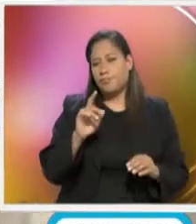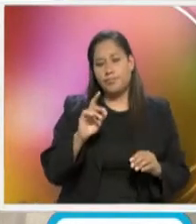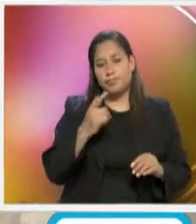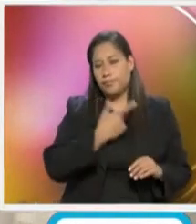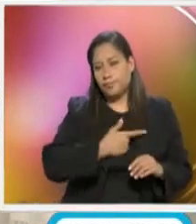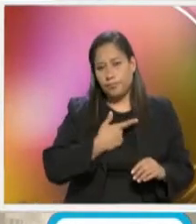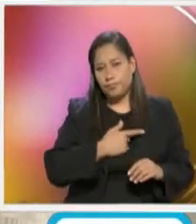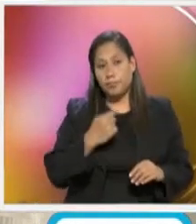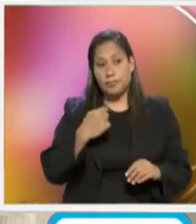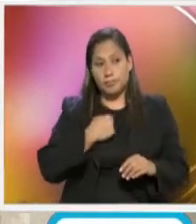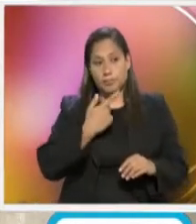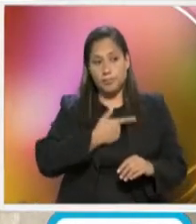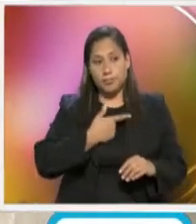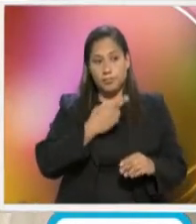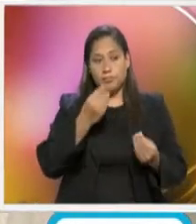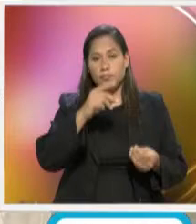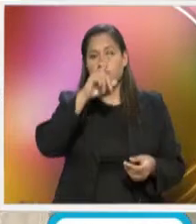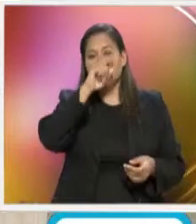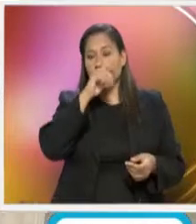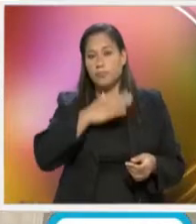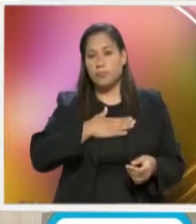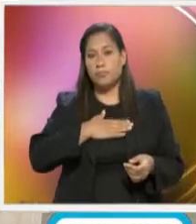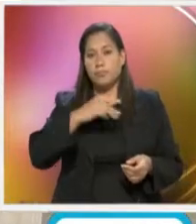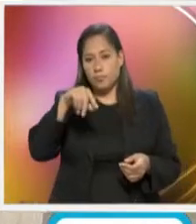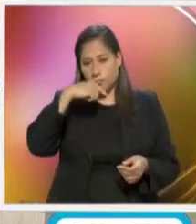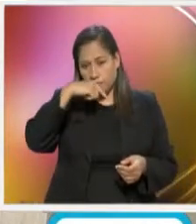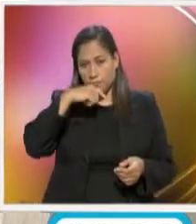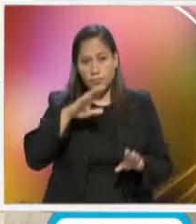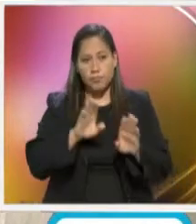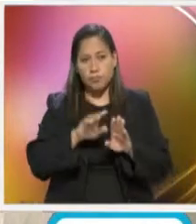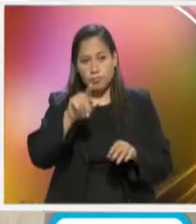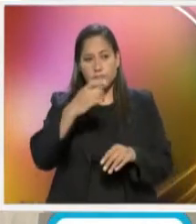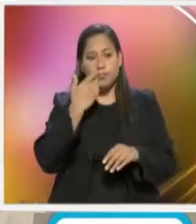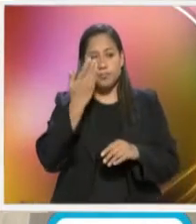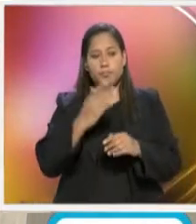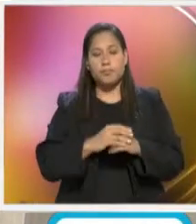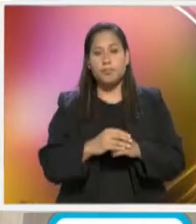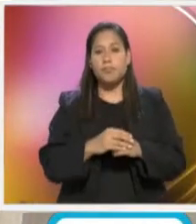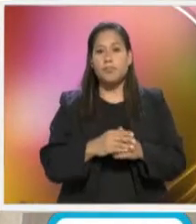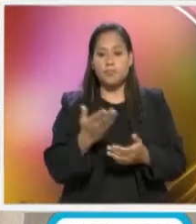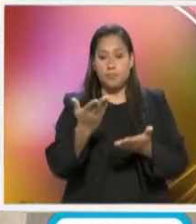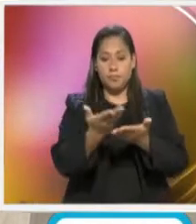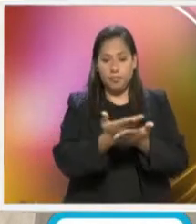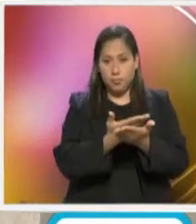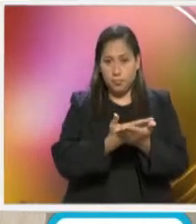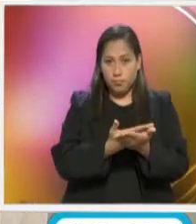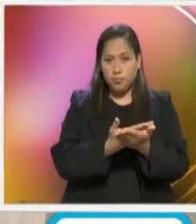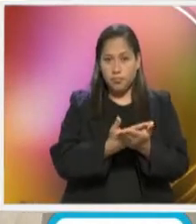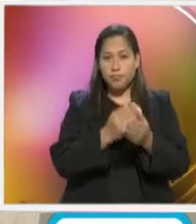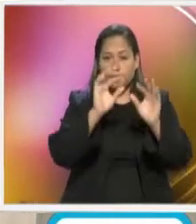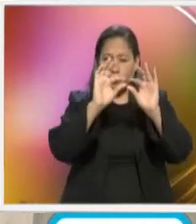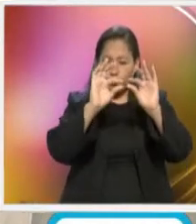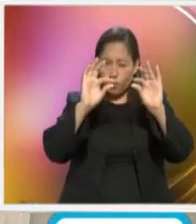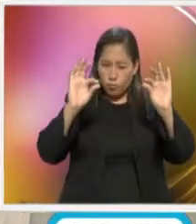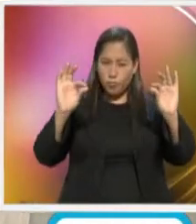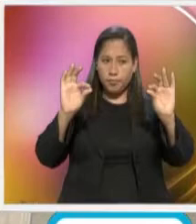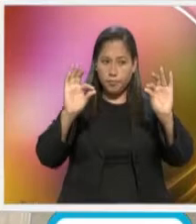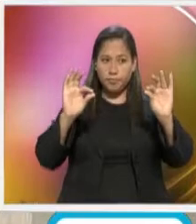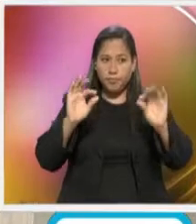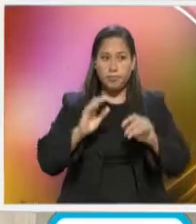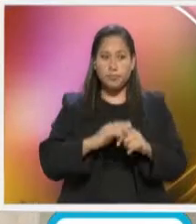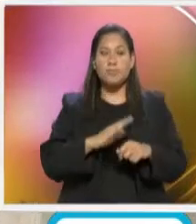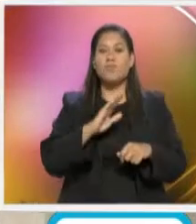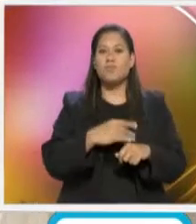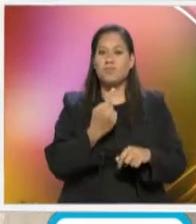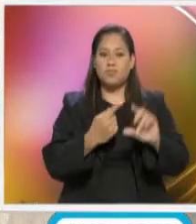quien quiera. A mí me gusta mucho la pechuga de pavo, ya como ustedes quieran, ¿no? Vamos a poner una Rebanada rebanadita. gruesa, delgada. Rebanada delgadita, ¿no? De preferencia, porque si no